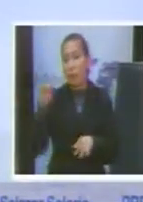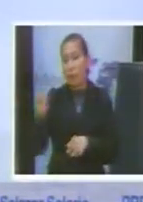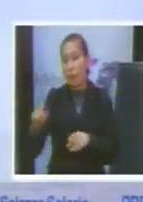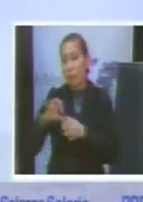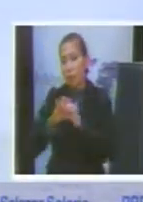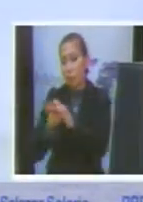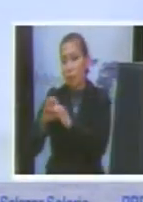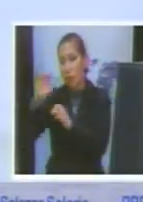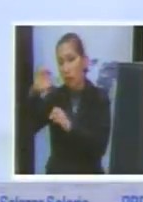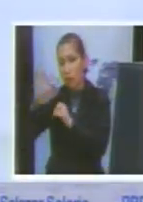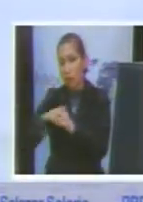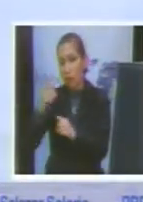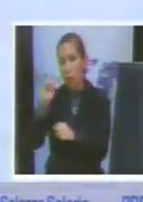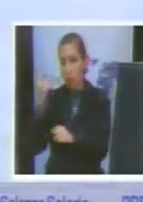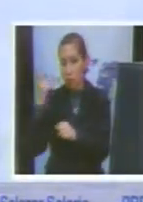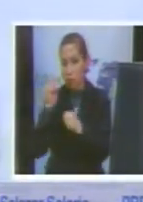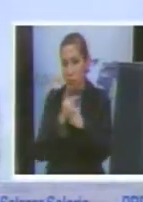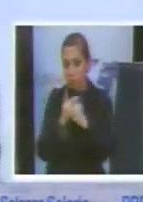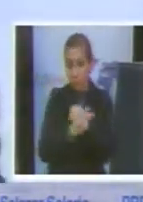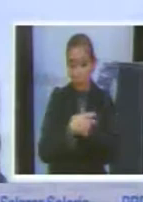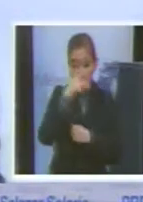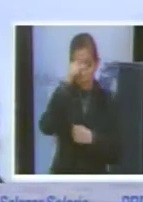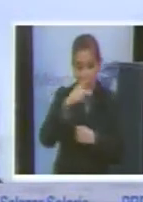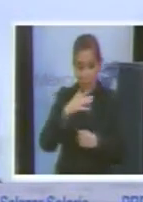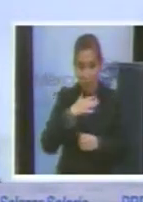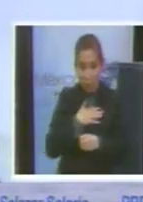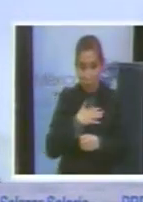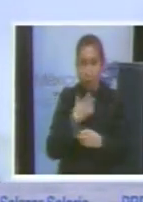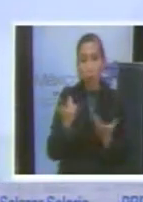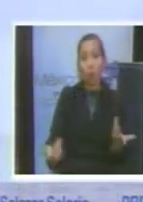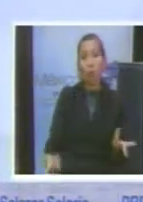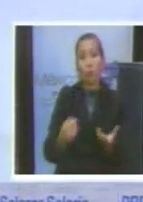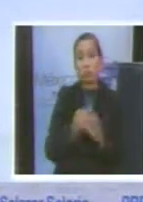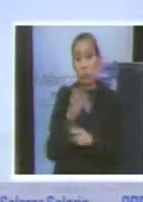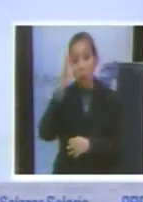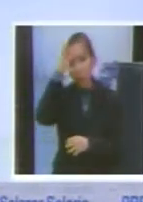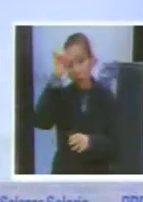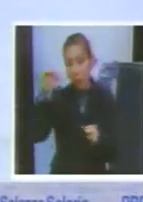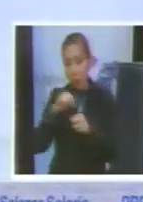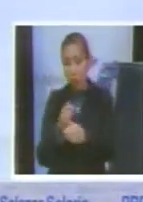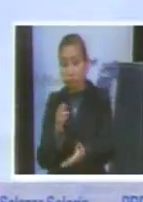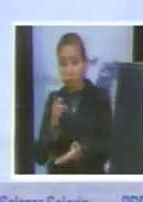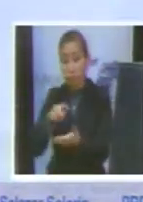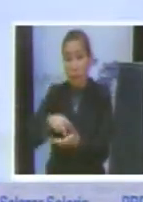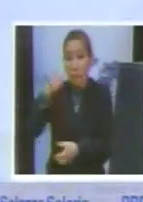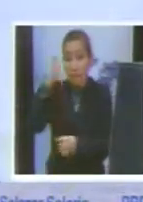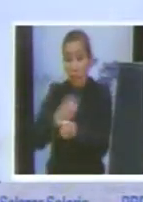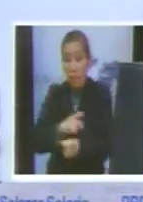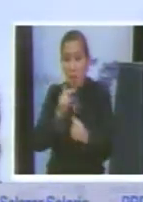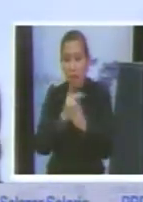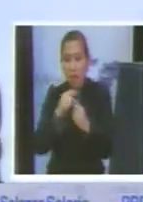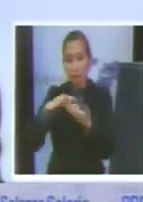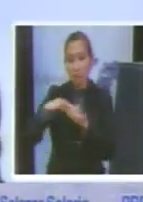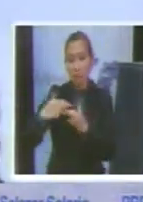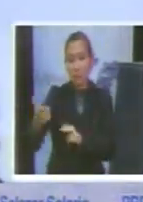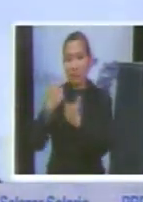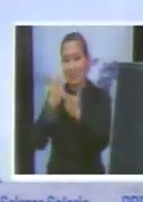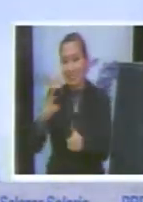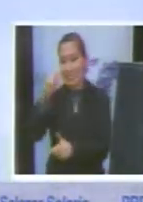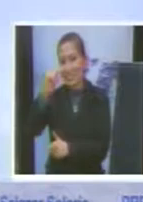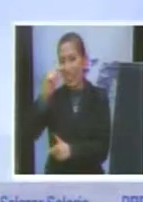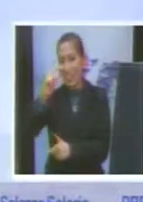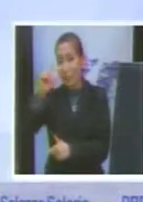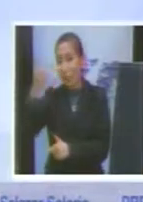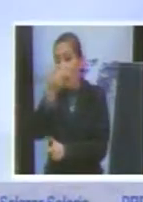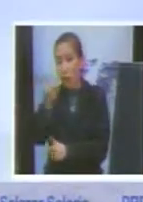europeo con un país tercero. Para México, dicho acuerdo lo ubicó como el primer país en mantener relaciones de libre comercio